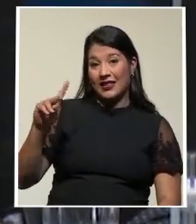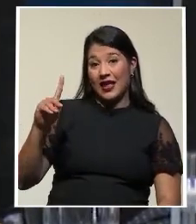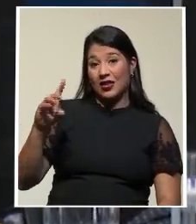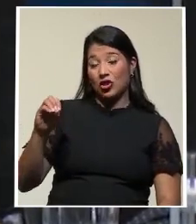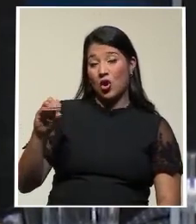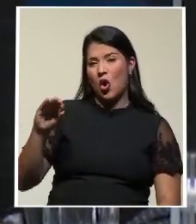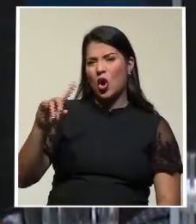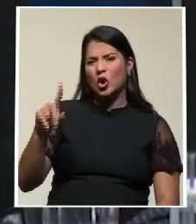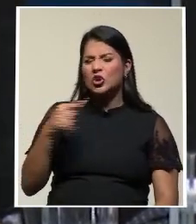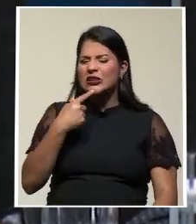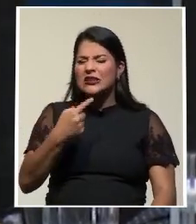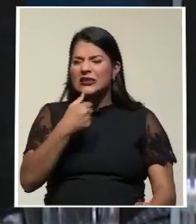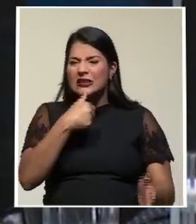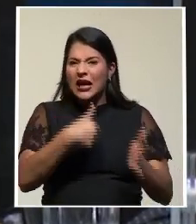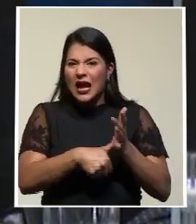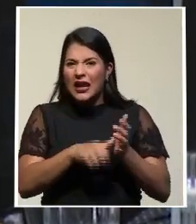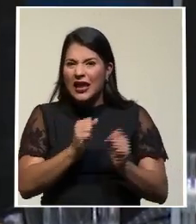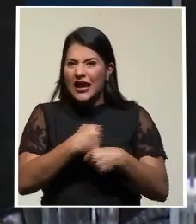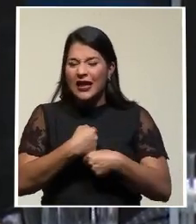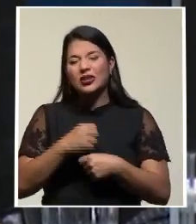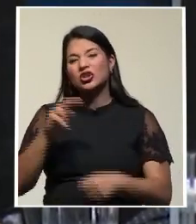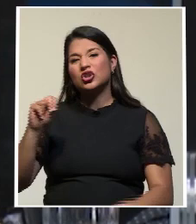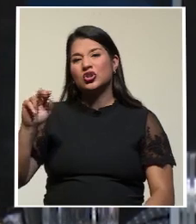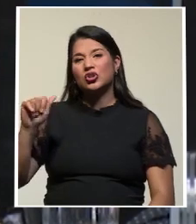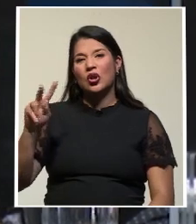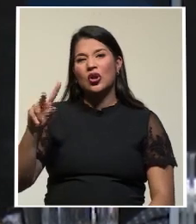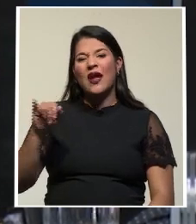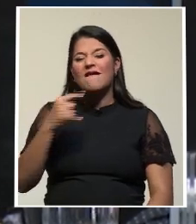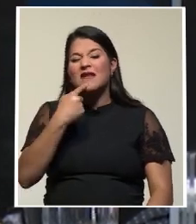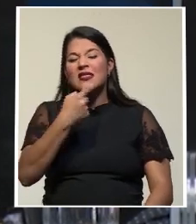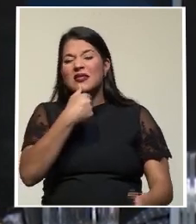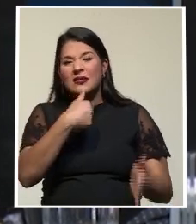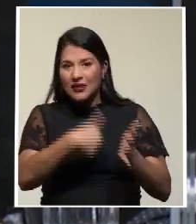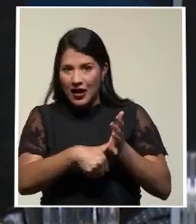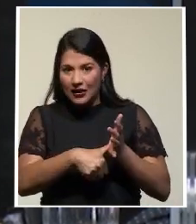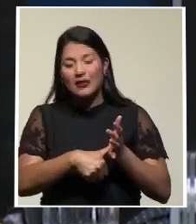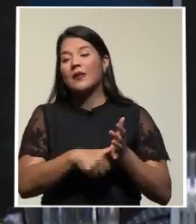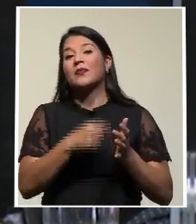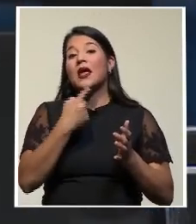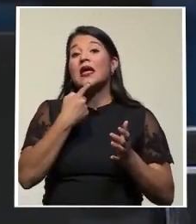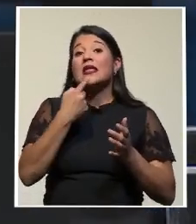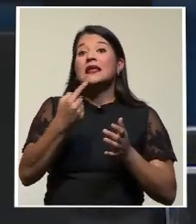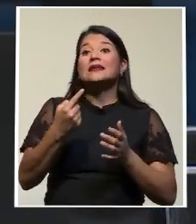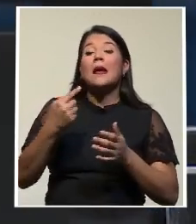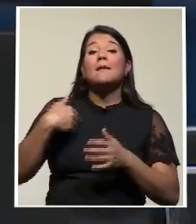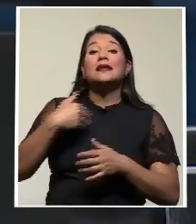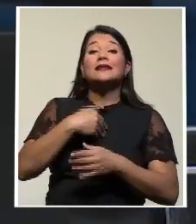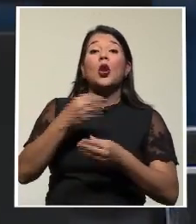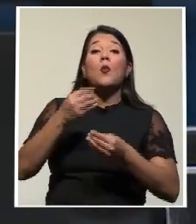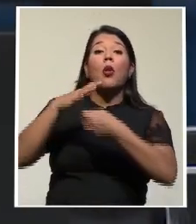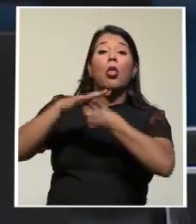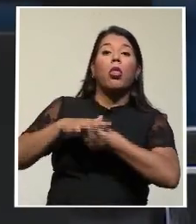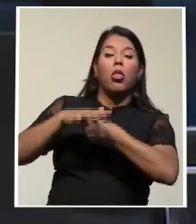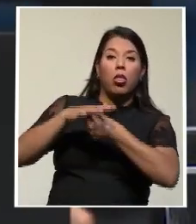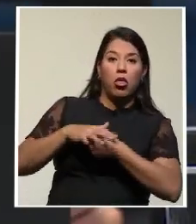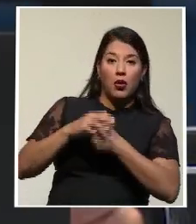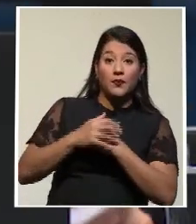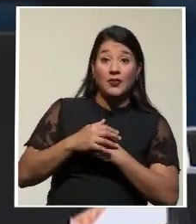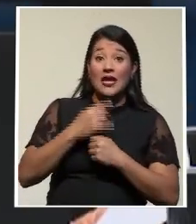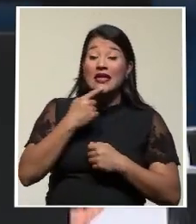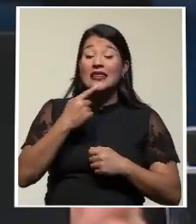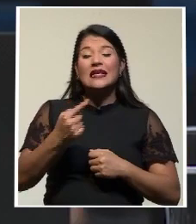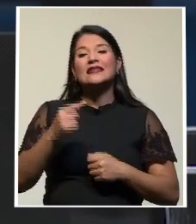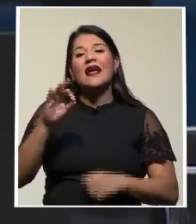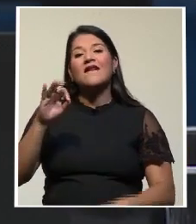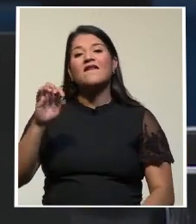sanciones encubiertas debido a investigaciones que desarrollaban y presiones para que dejara su cargo. De esas presiones dijo que Fernando Cruz le había